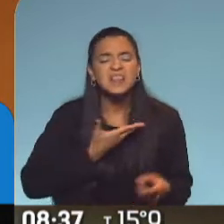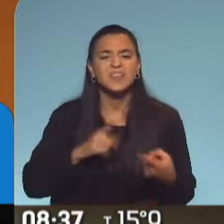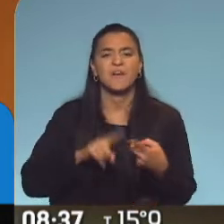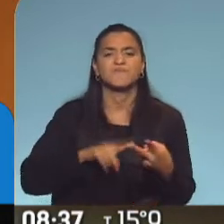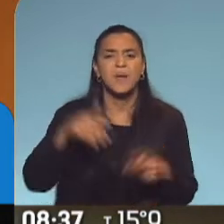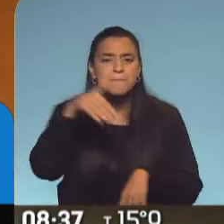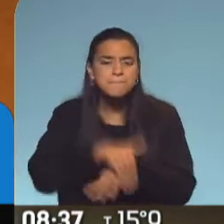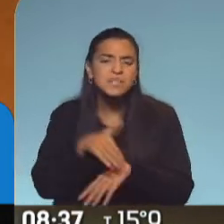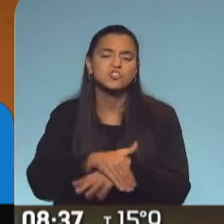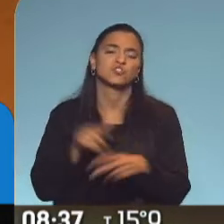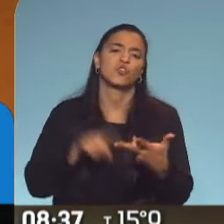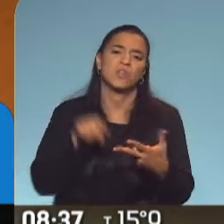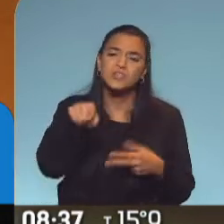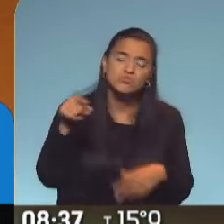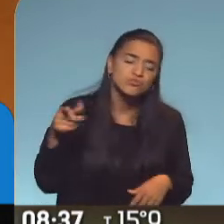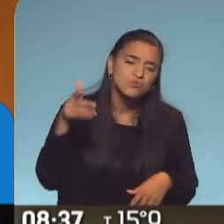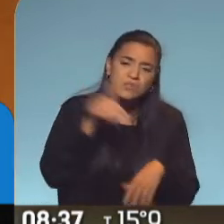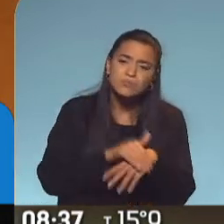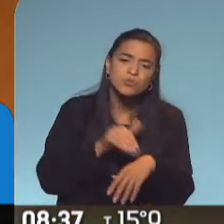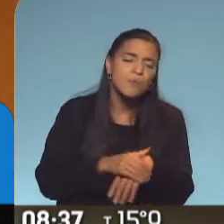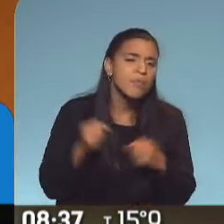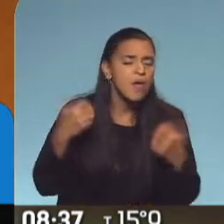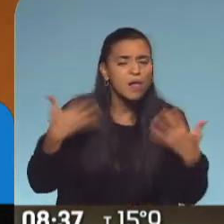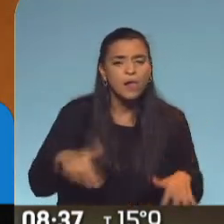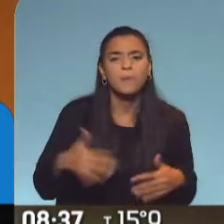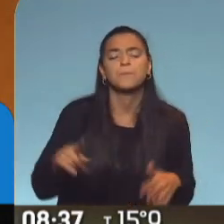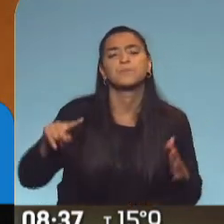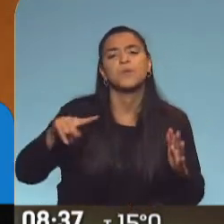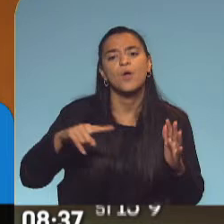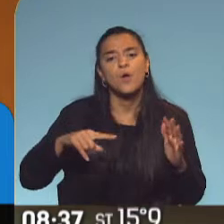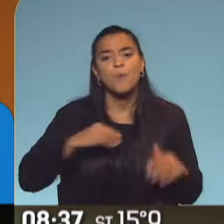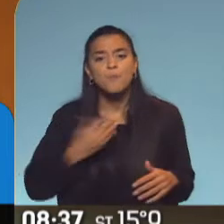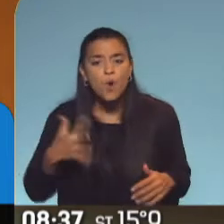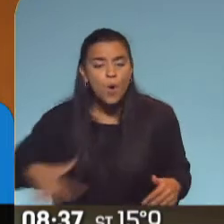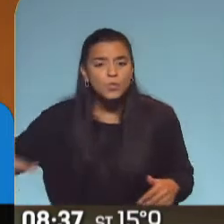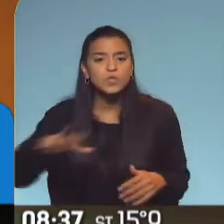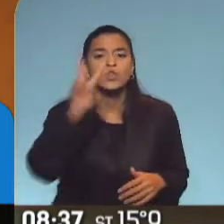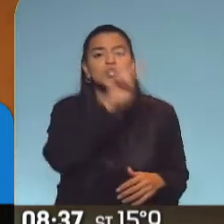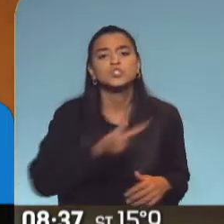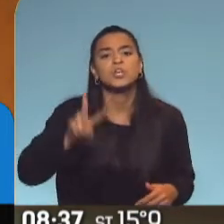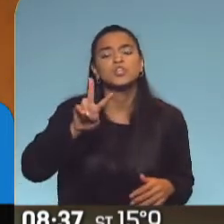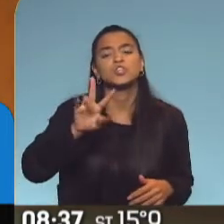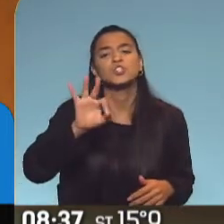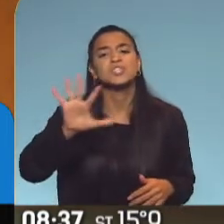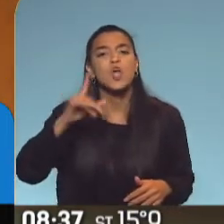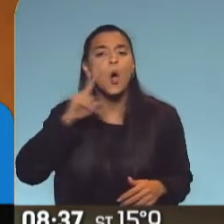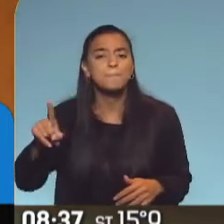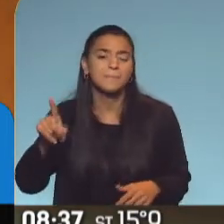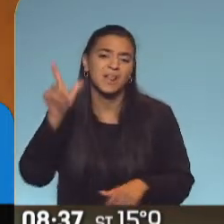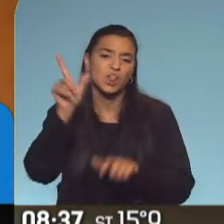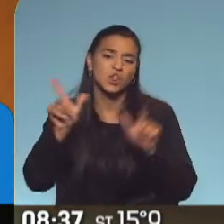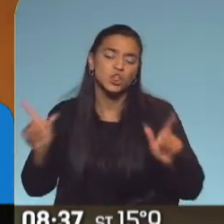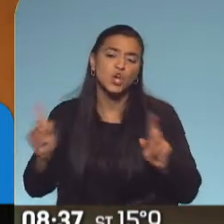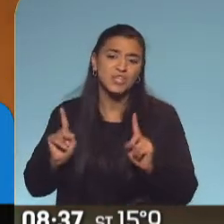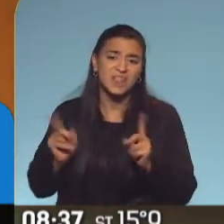provincia de Misiones. Y eso es un enorme compromiso, ¿no? En la provincia de Buenos Aires, ¿no?, ya son más de 205.000 docentes y auxiliares